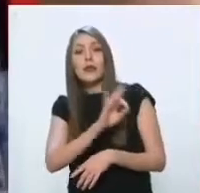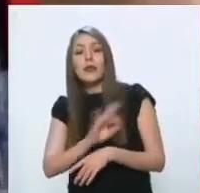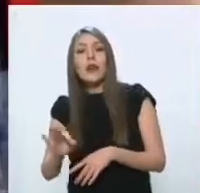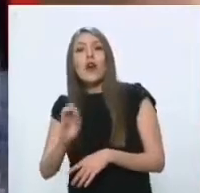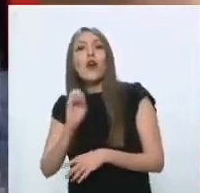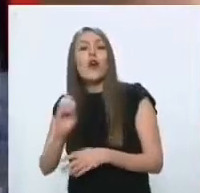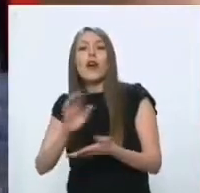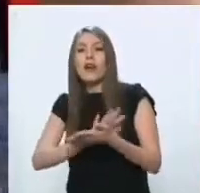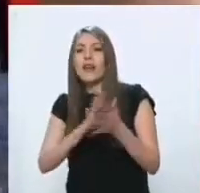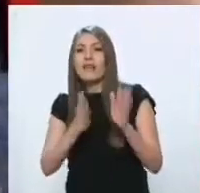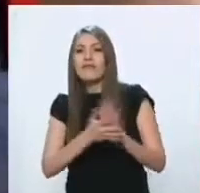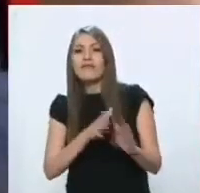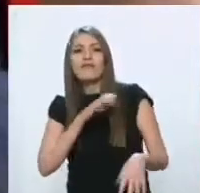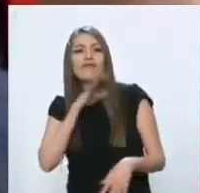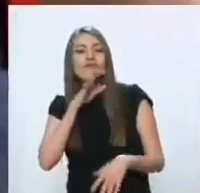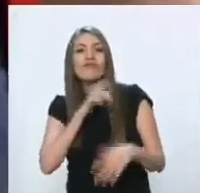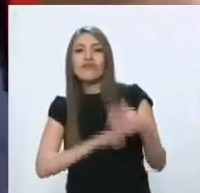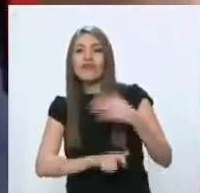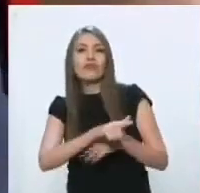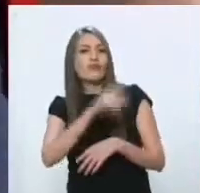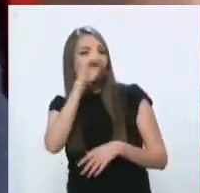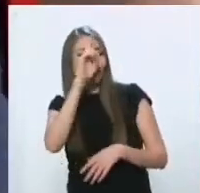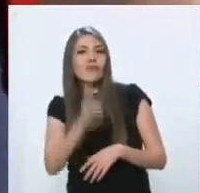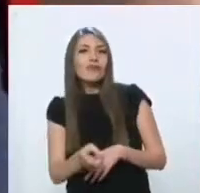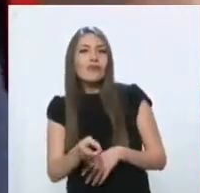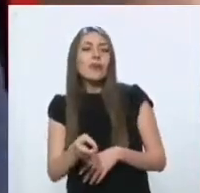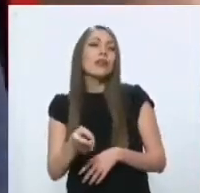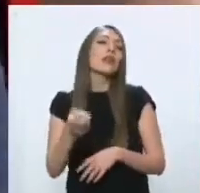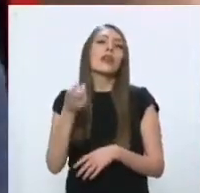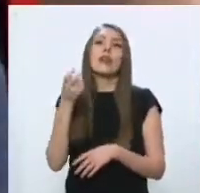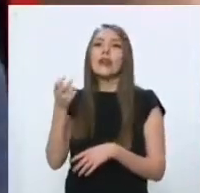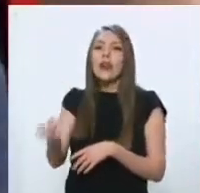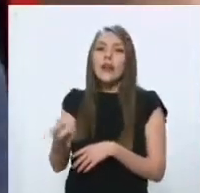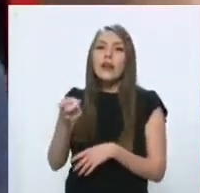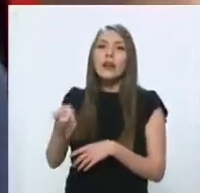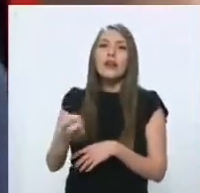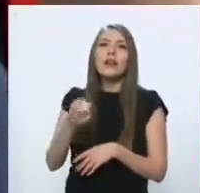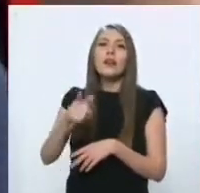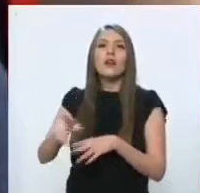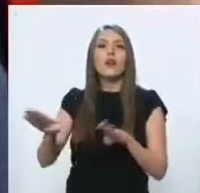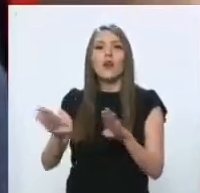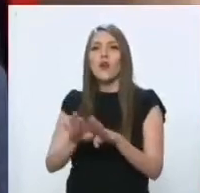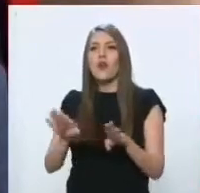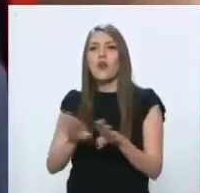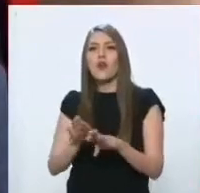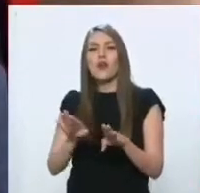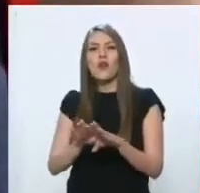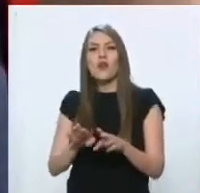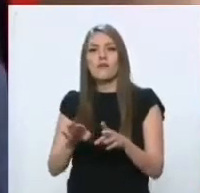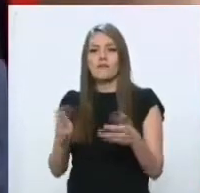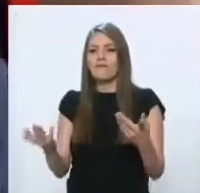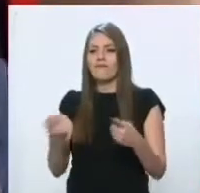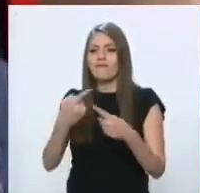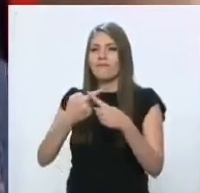como del crimen organizado, que en muchos aspectos ya es